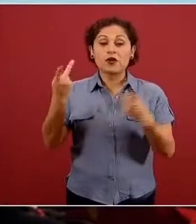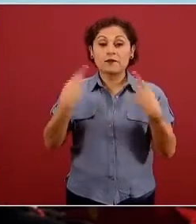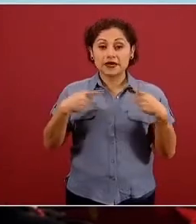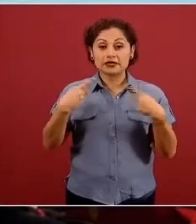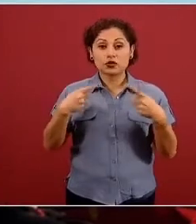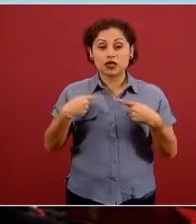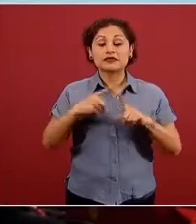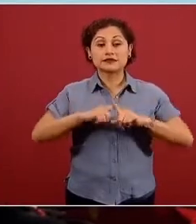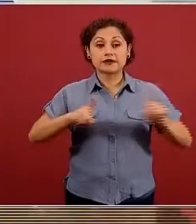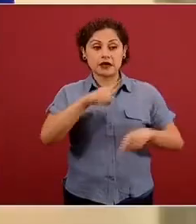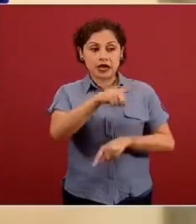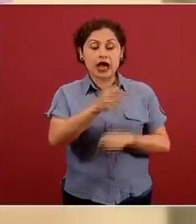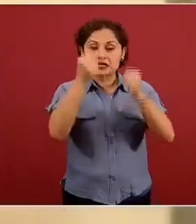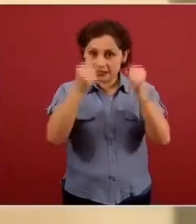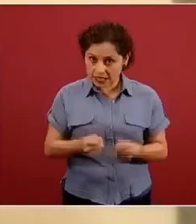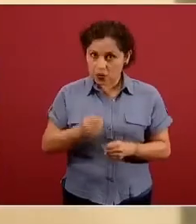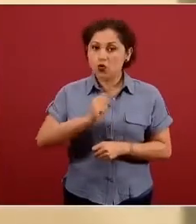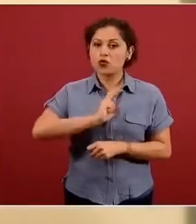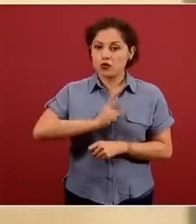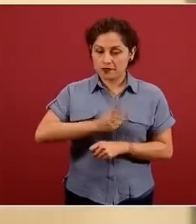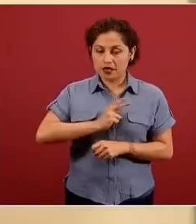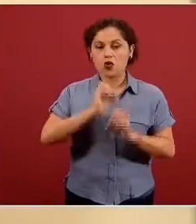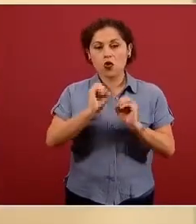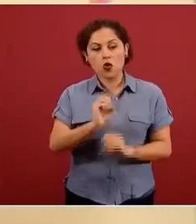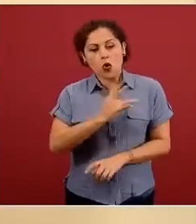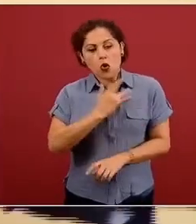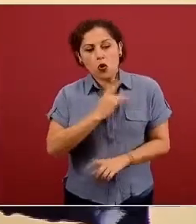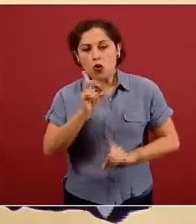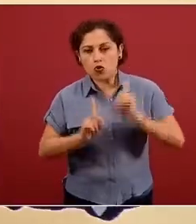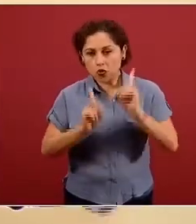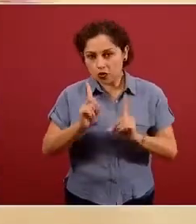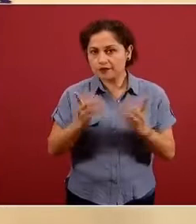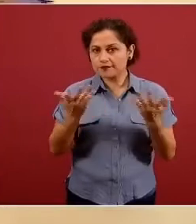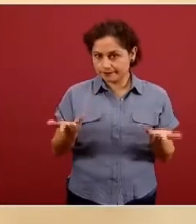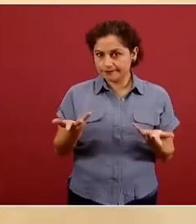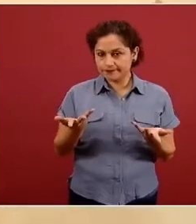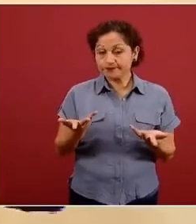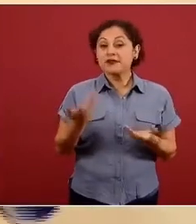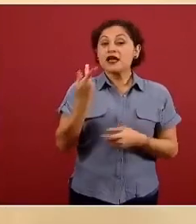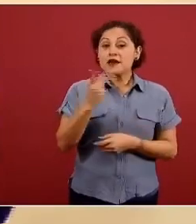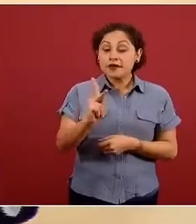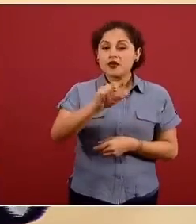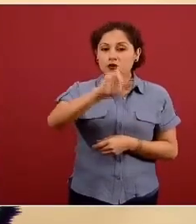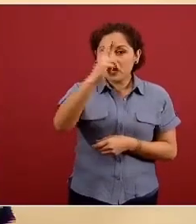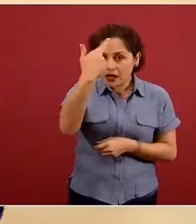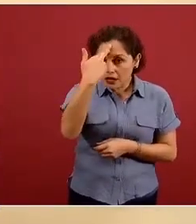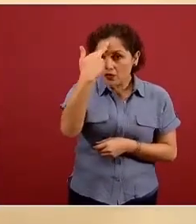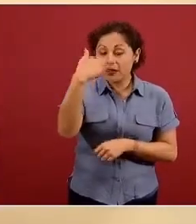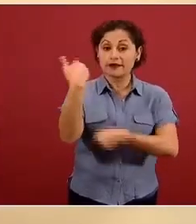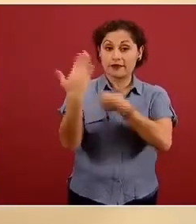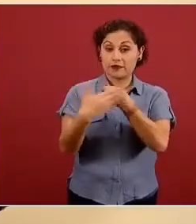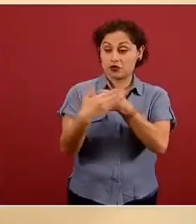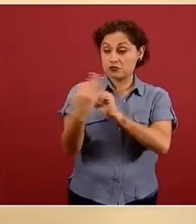COVID. Y conforme nos acerquemos al otoño, lo que va a ocurrir es que la influenza, los virus de influenza, regresarán a